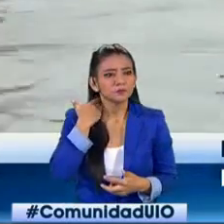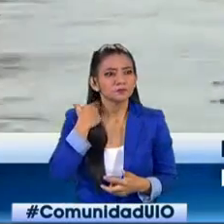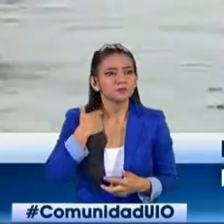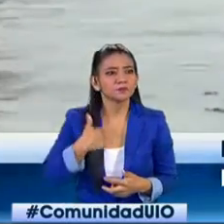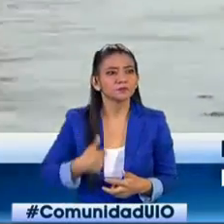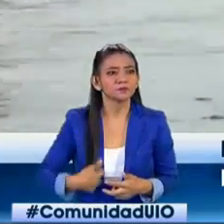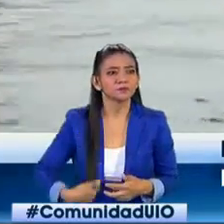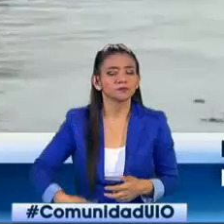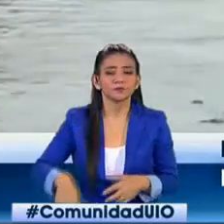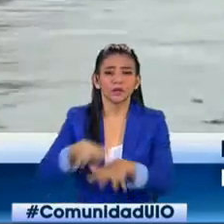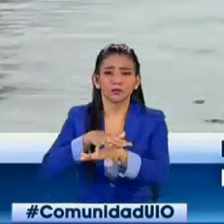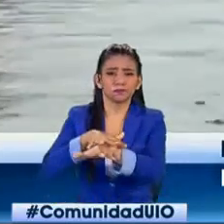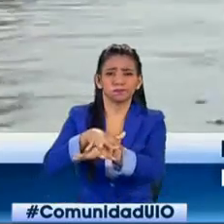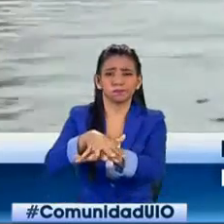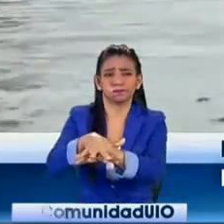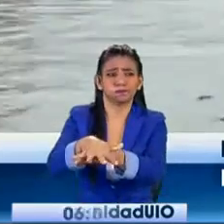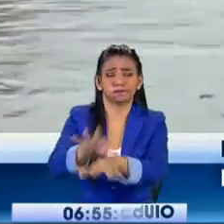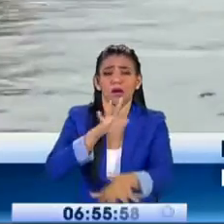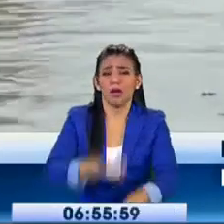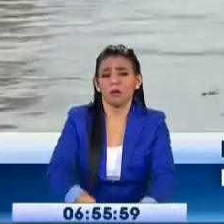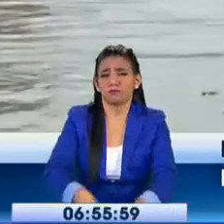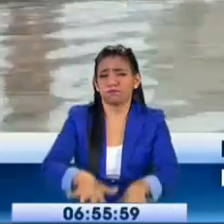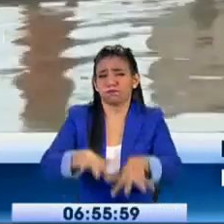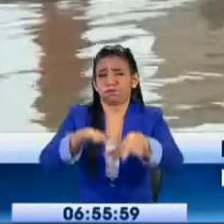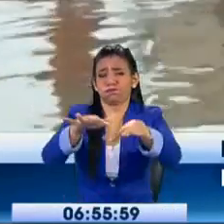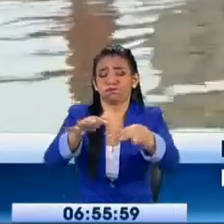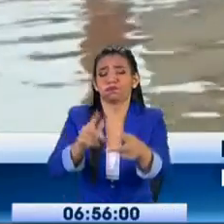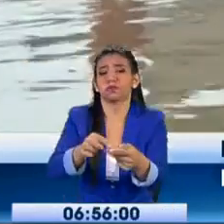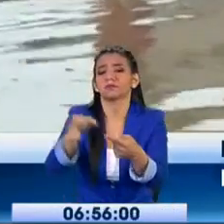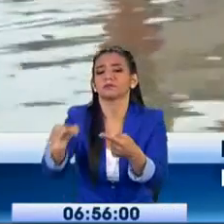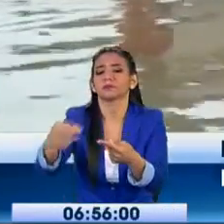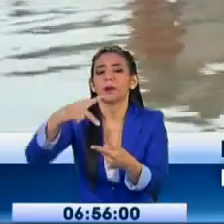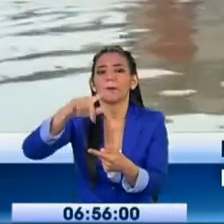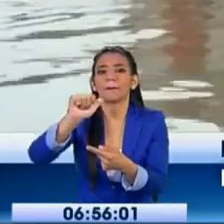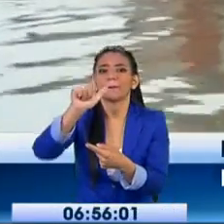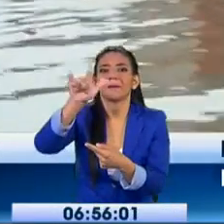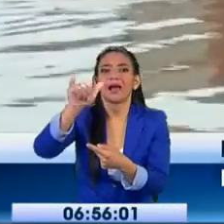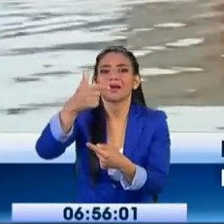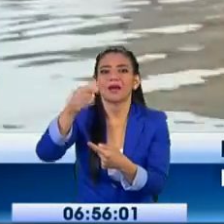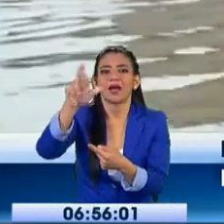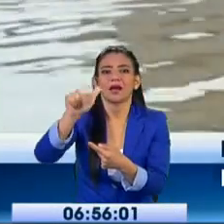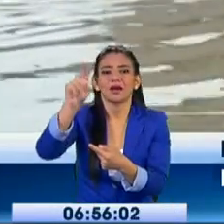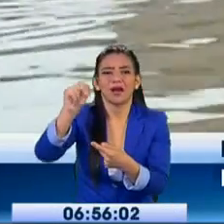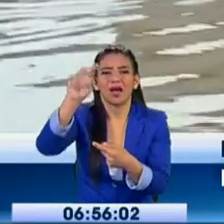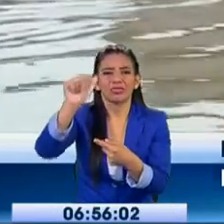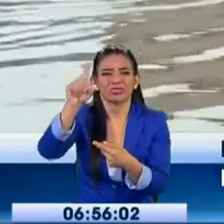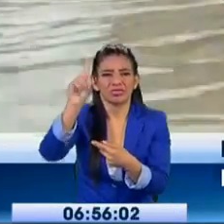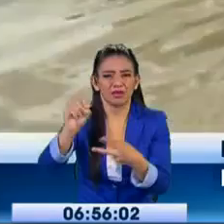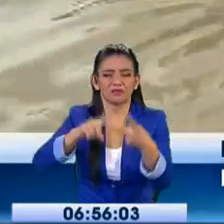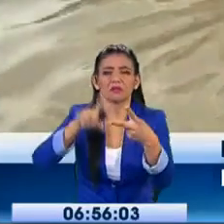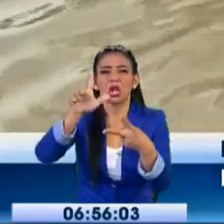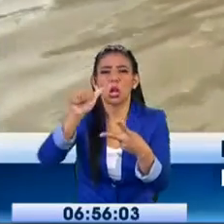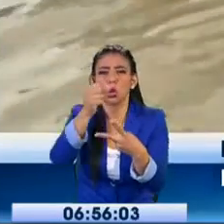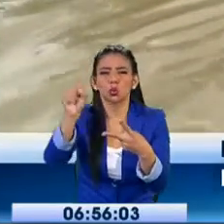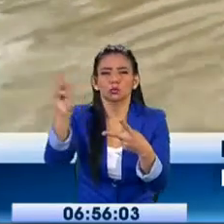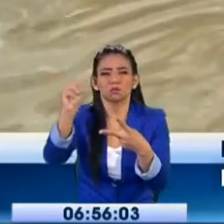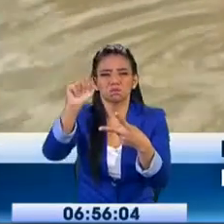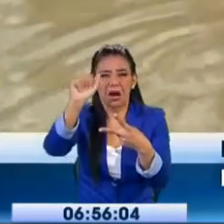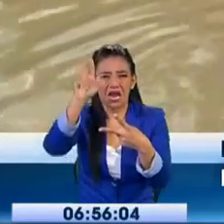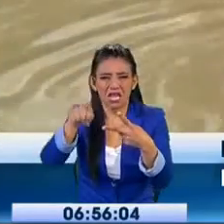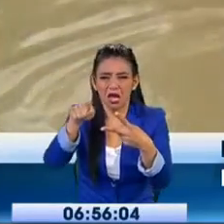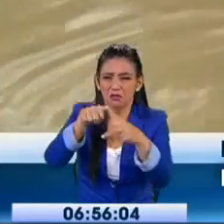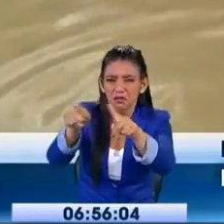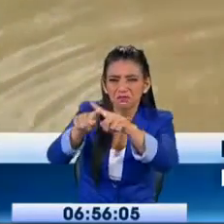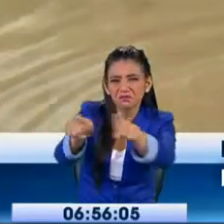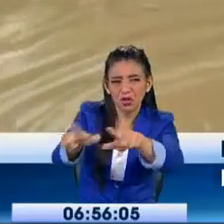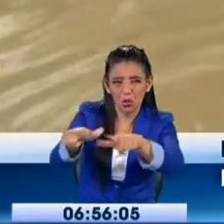El río se desbordó afectando a los sectores Playa Grande, El Pantano, Cruz María y El Desquite. Entre todos estos sitios, alrededor